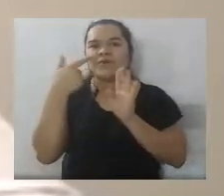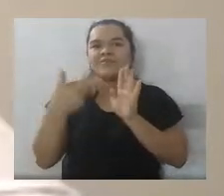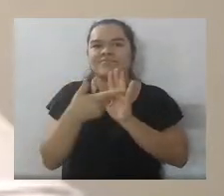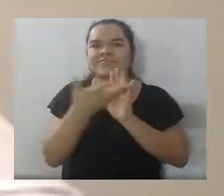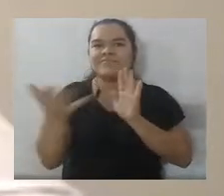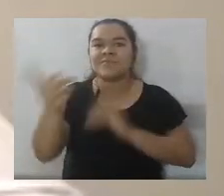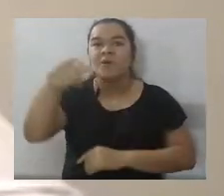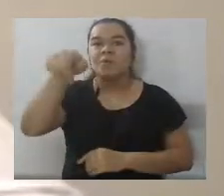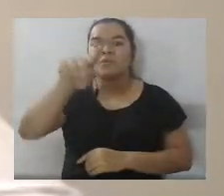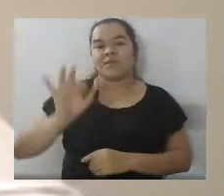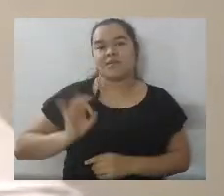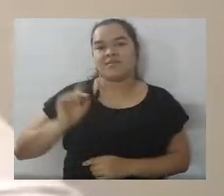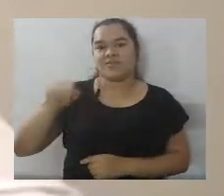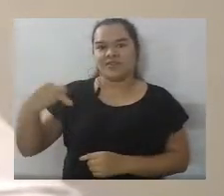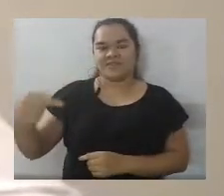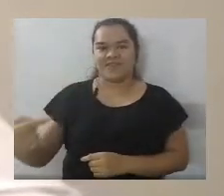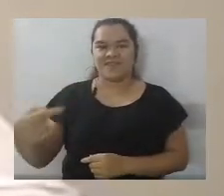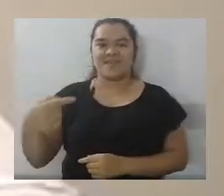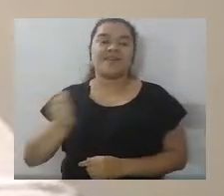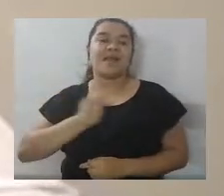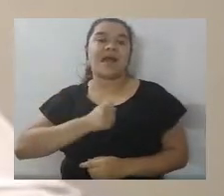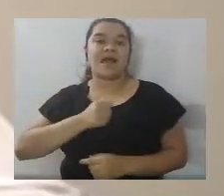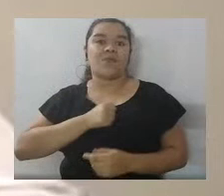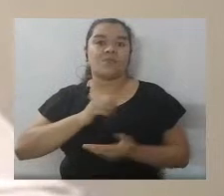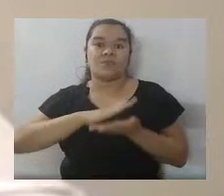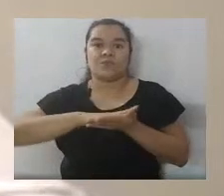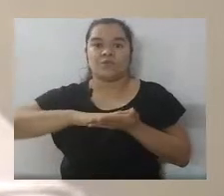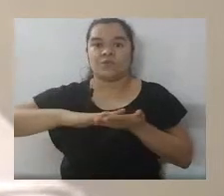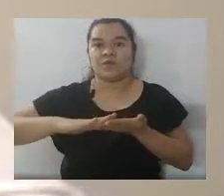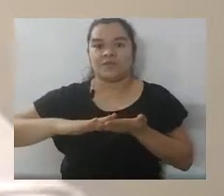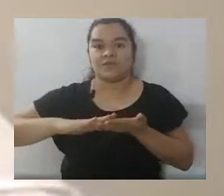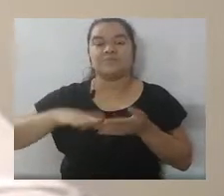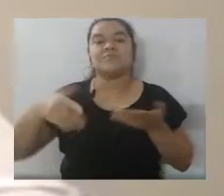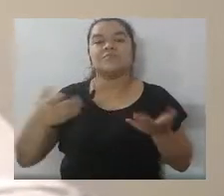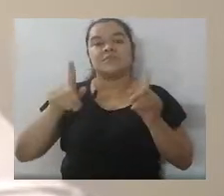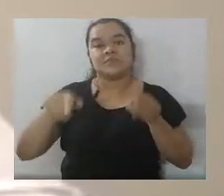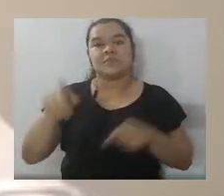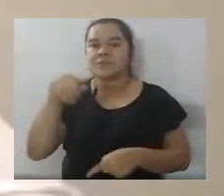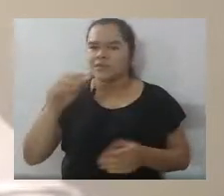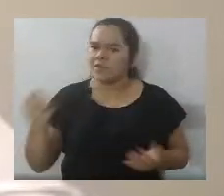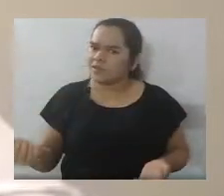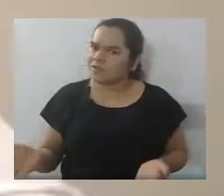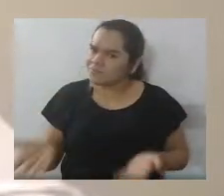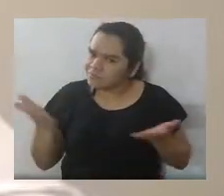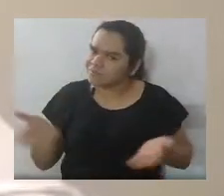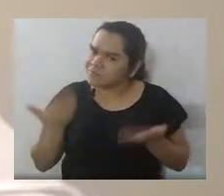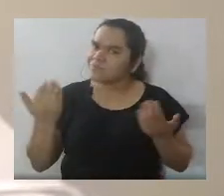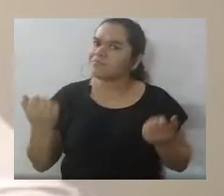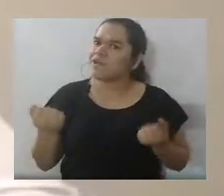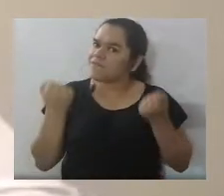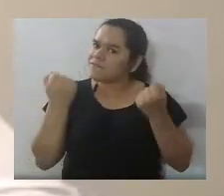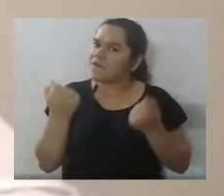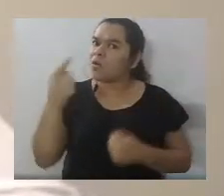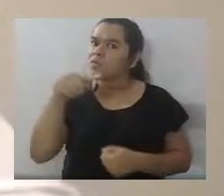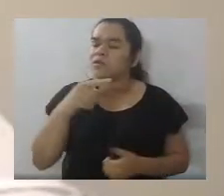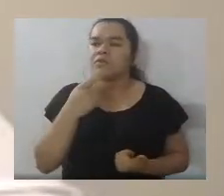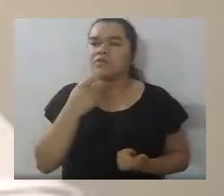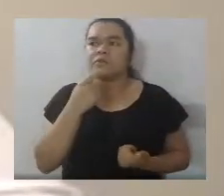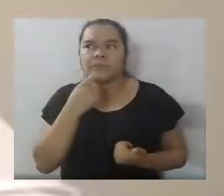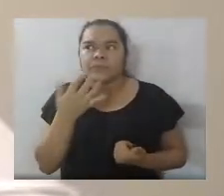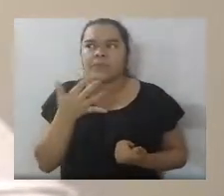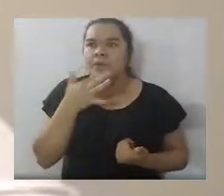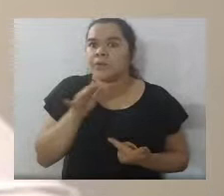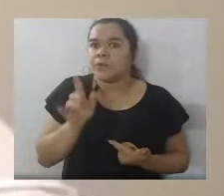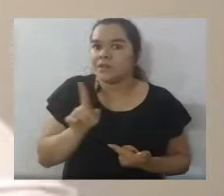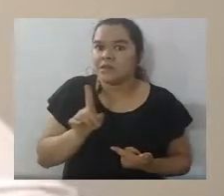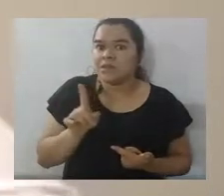ingresantes 2021, y animarlos y animarlas a que realicen todas las consultas y evacúen dudas que tengan en relación a